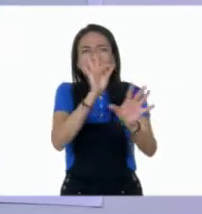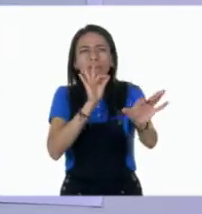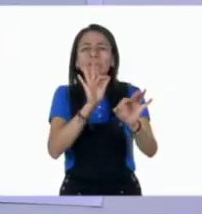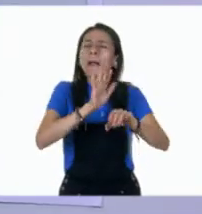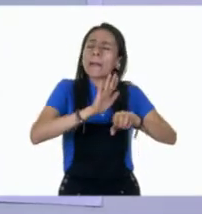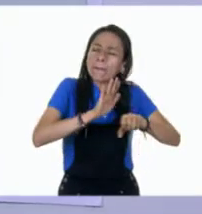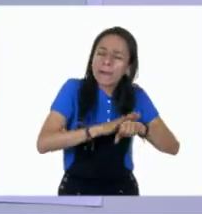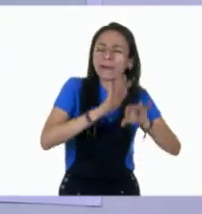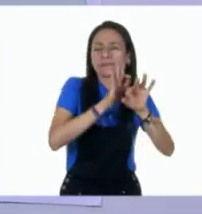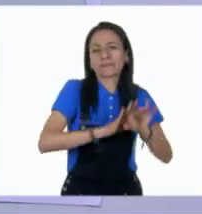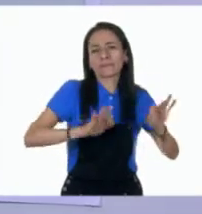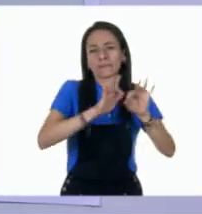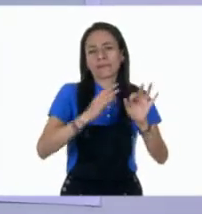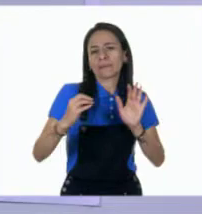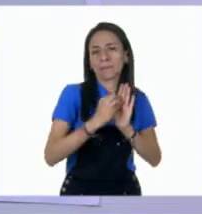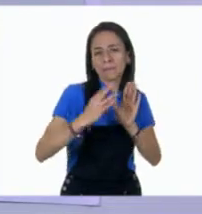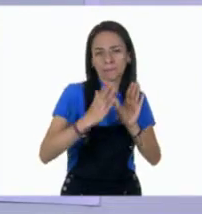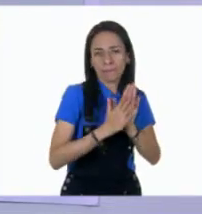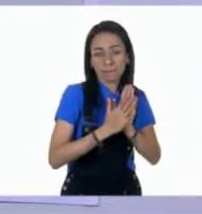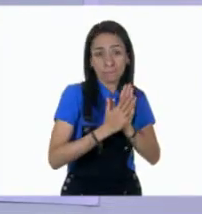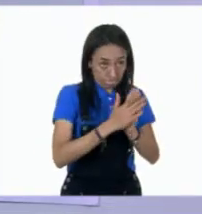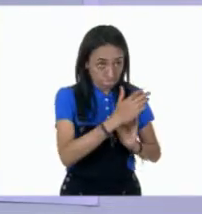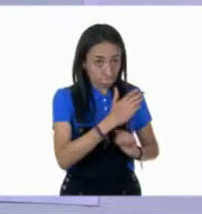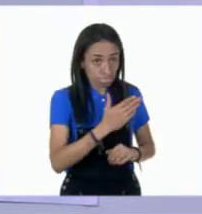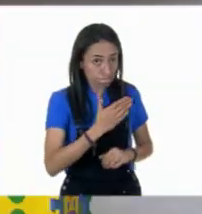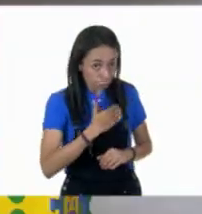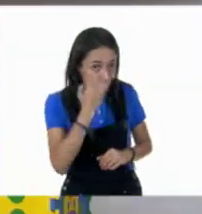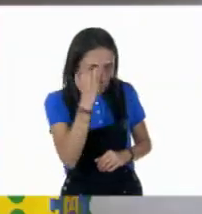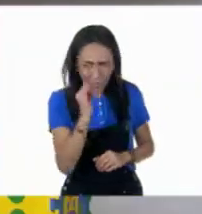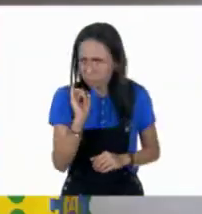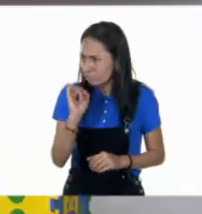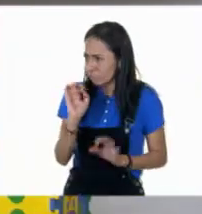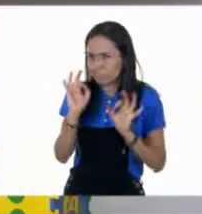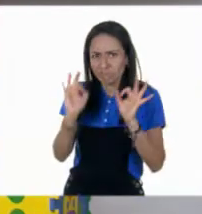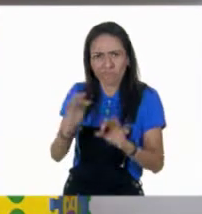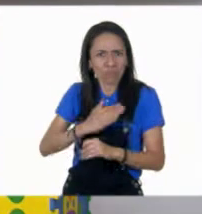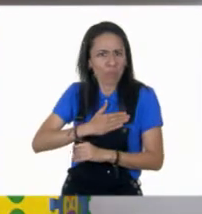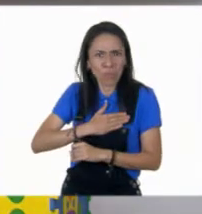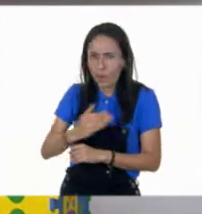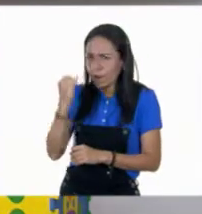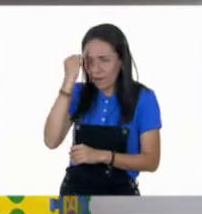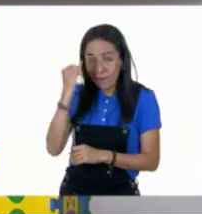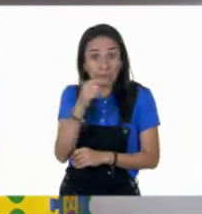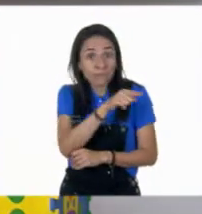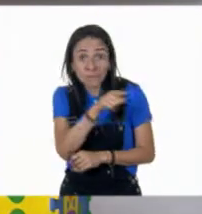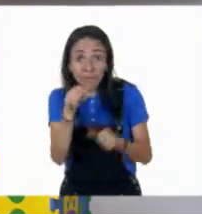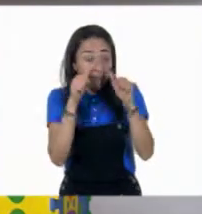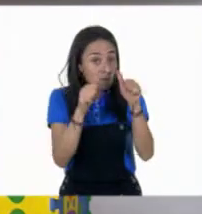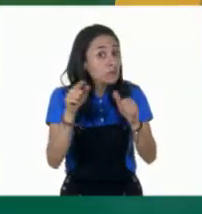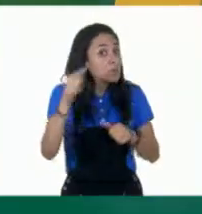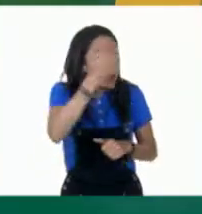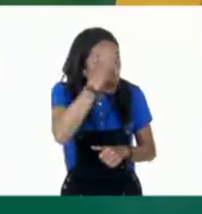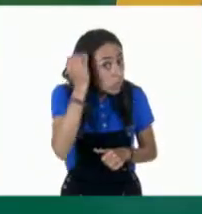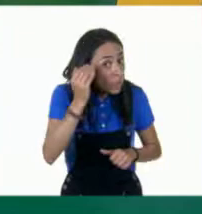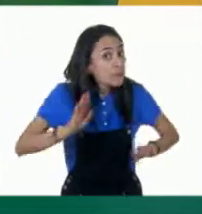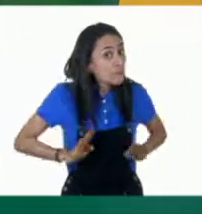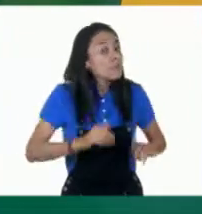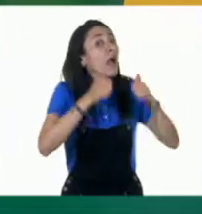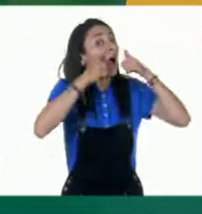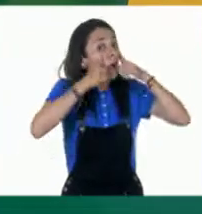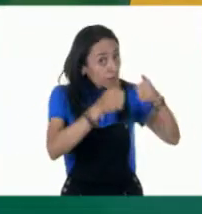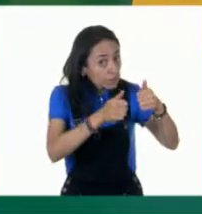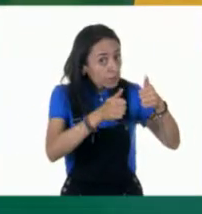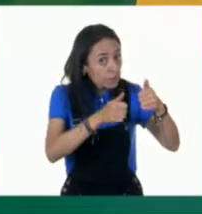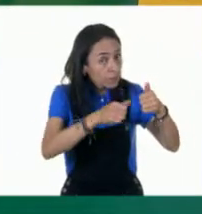idea? Sí, es una gran idea. Excelente. Entonces, niñas y niños, pongan mucha atención. ¿Atento, Oscar? Sí. Te necesito muy atento el día de hoy. Muy bien, así.